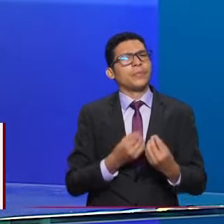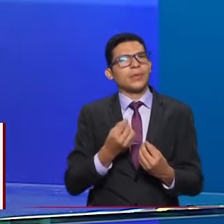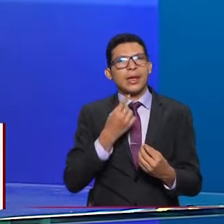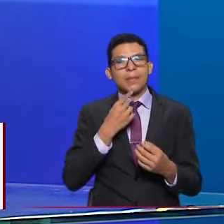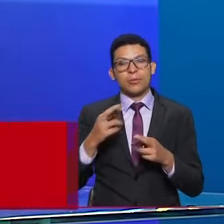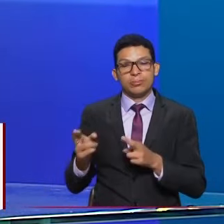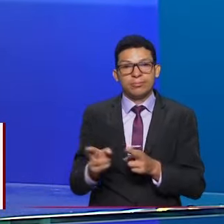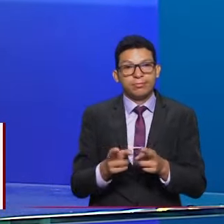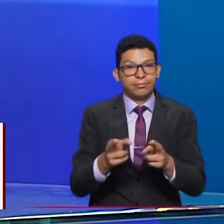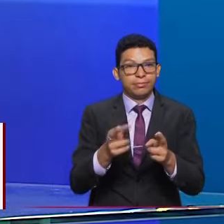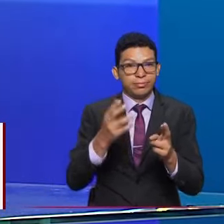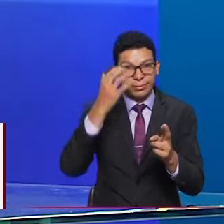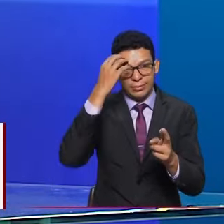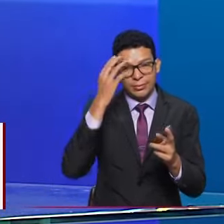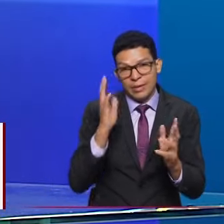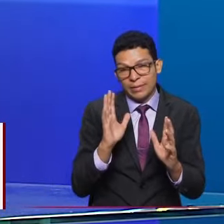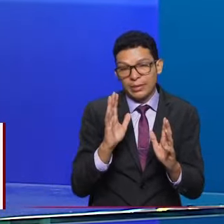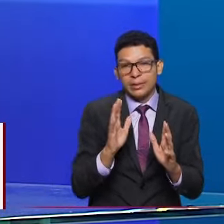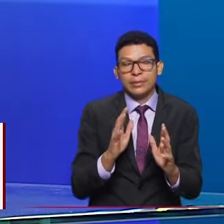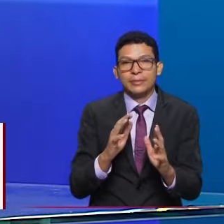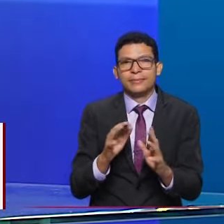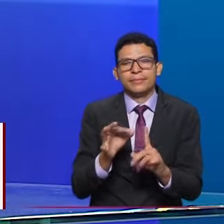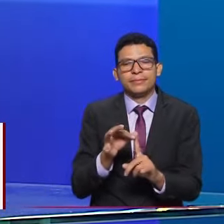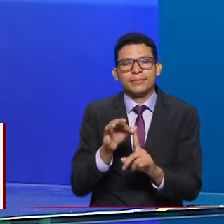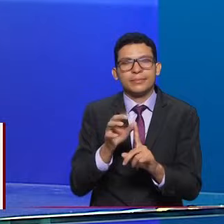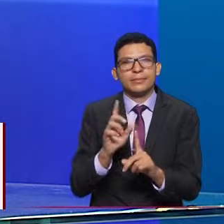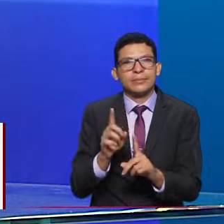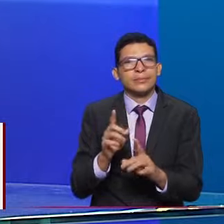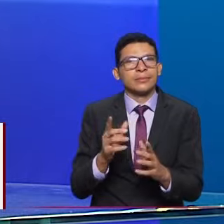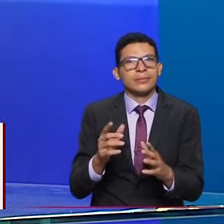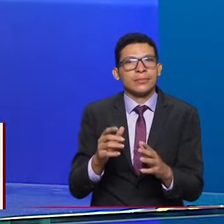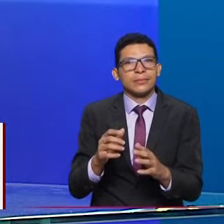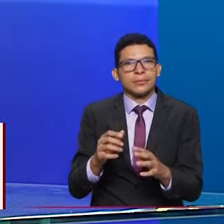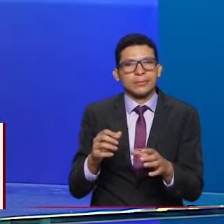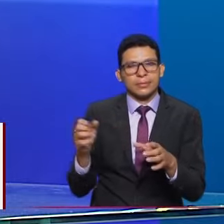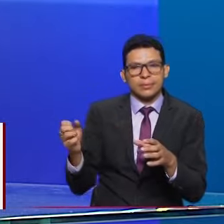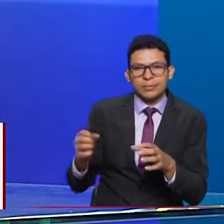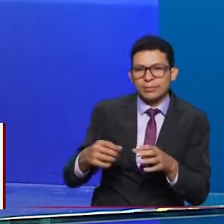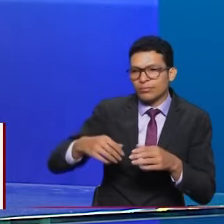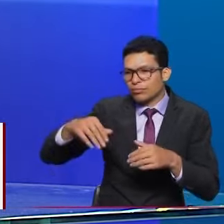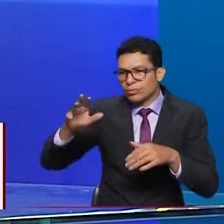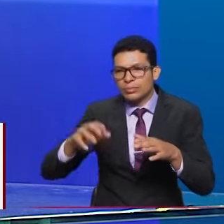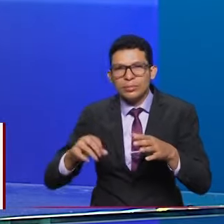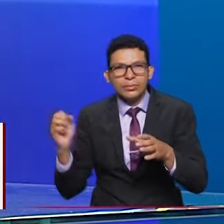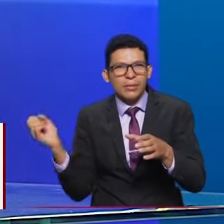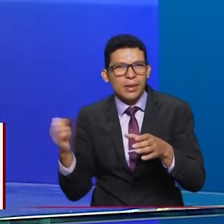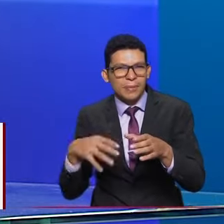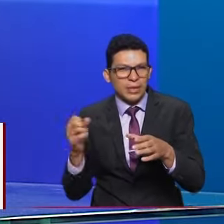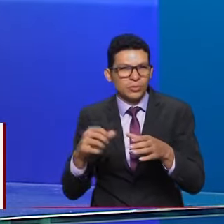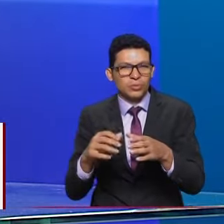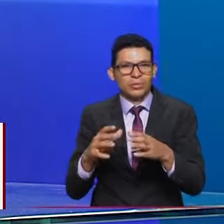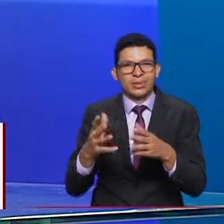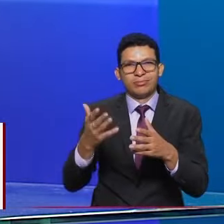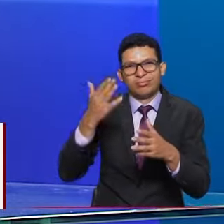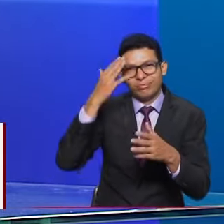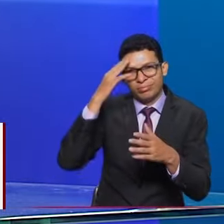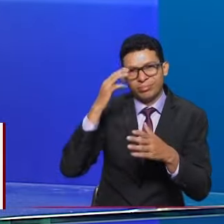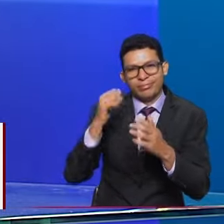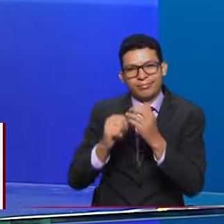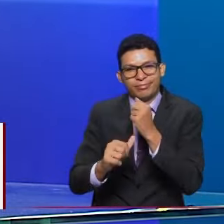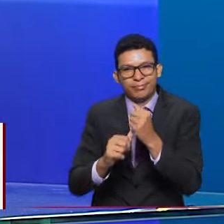a los ríos, especialmente en lo que tiene que ver con los vertimientos de los asentamientos de desarrollo incompleto, pues que van a parar a